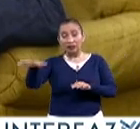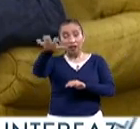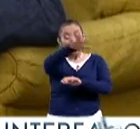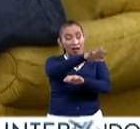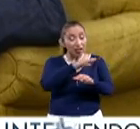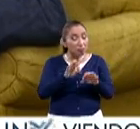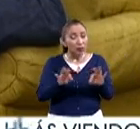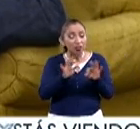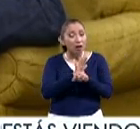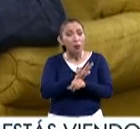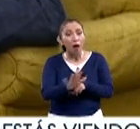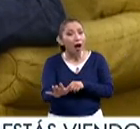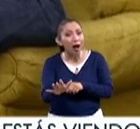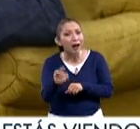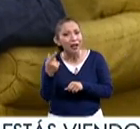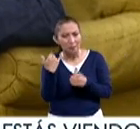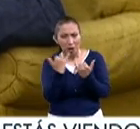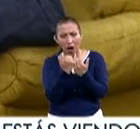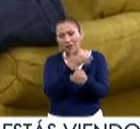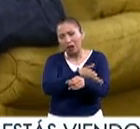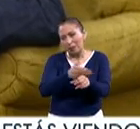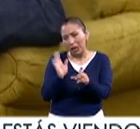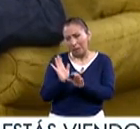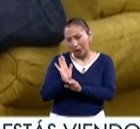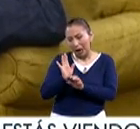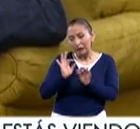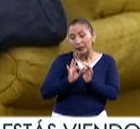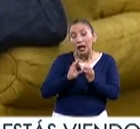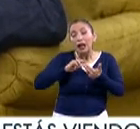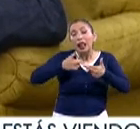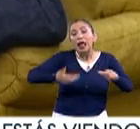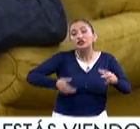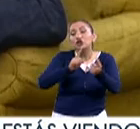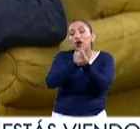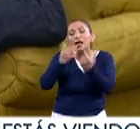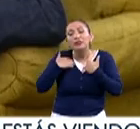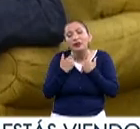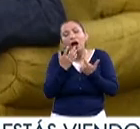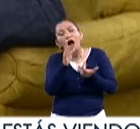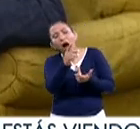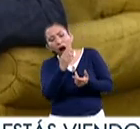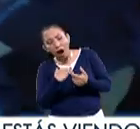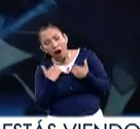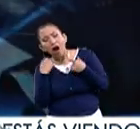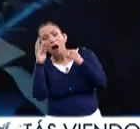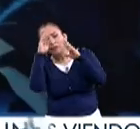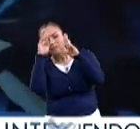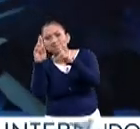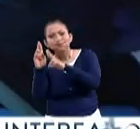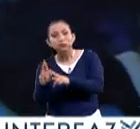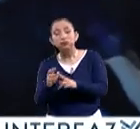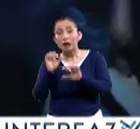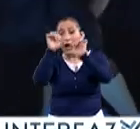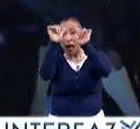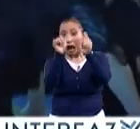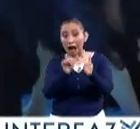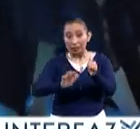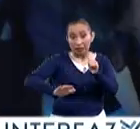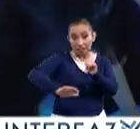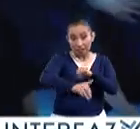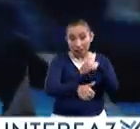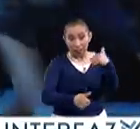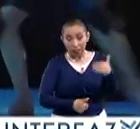sociedad, como en una familia, es las relaciones, el entendernos unos a otros. Las artes